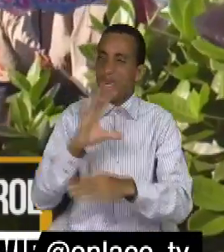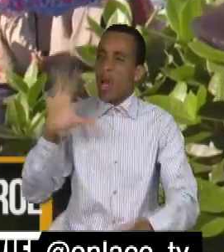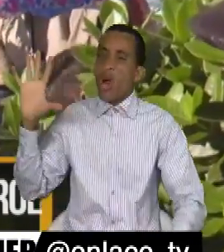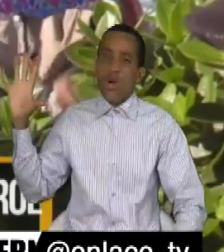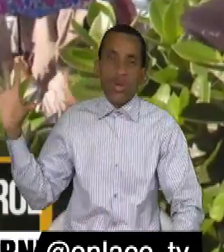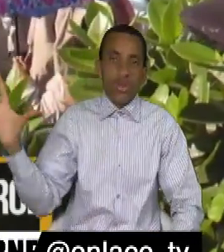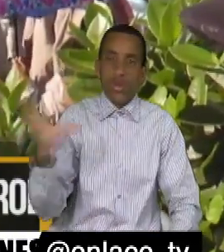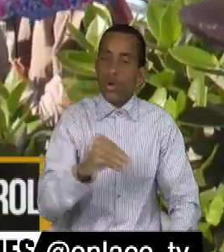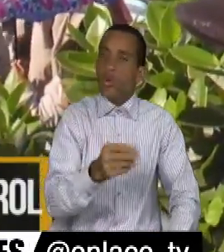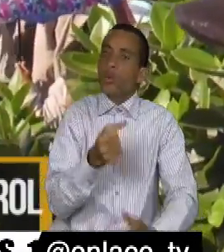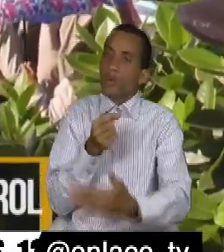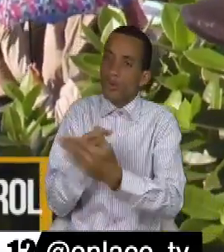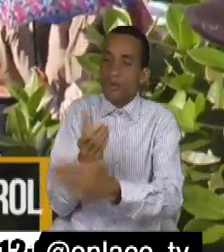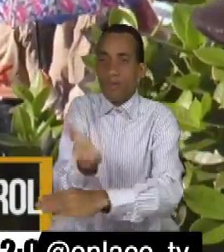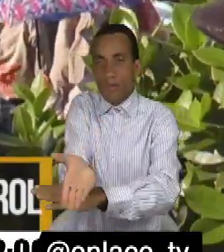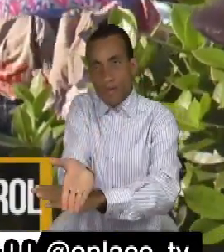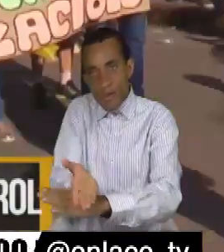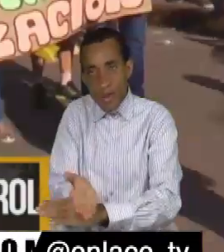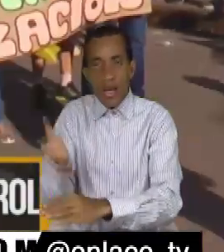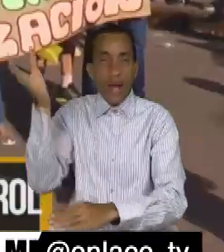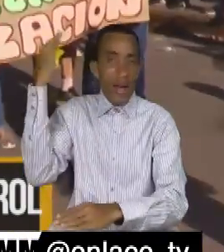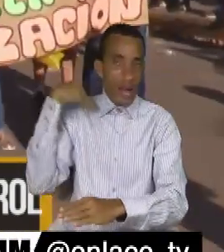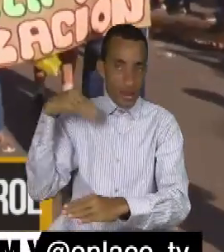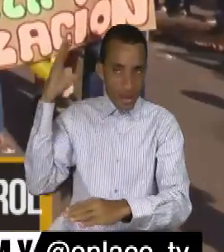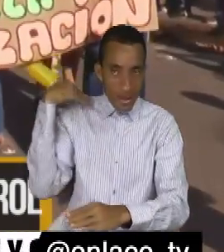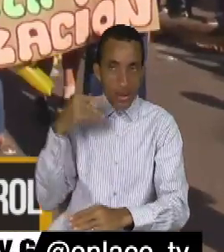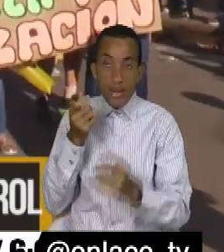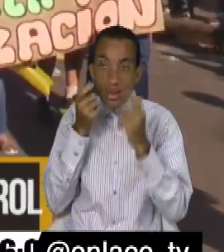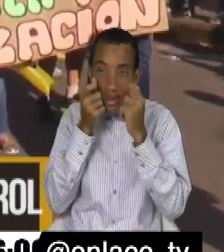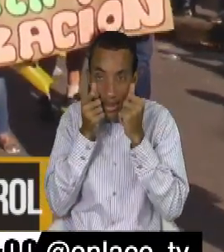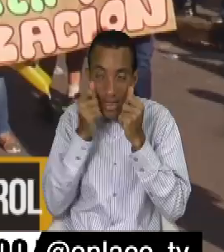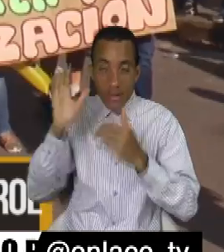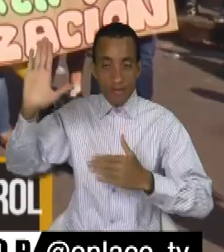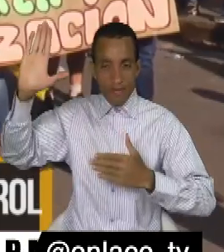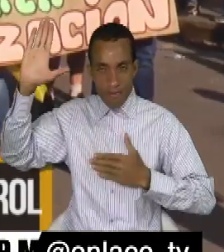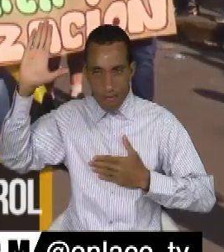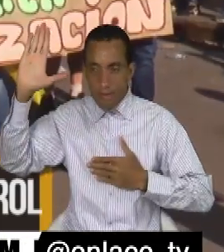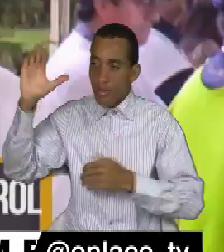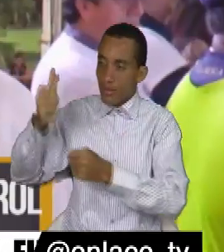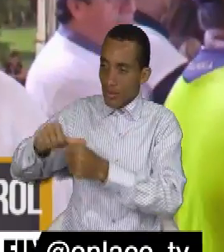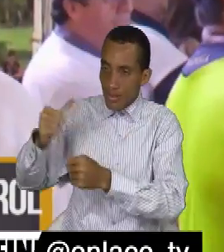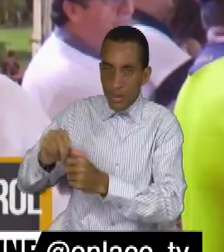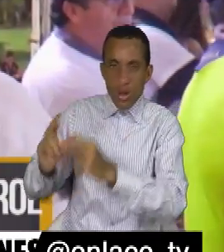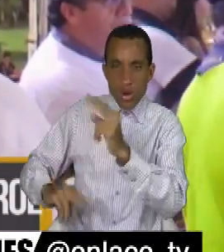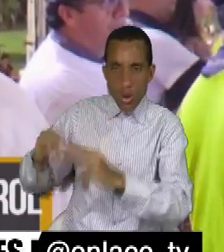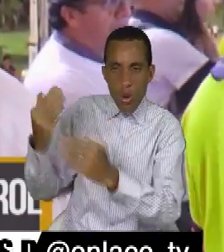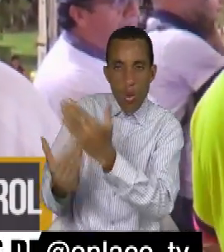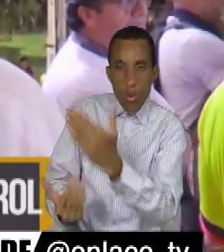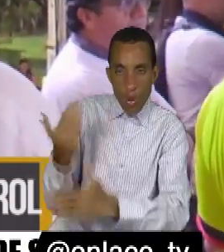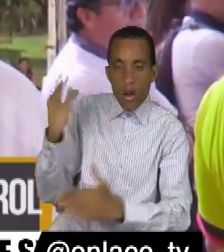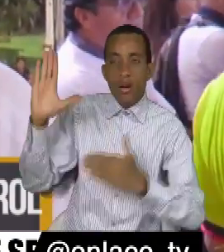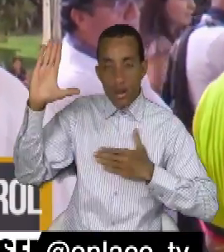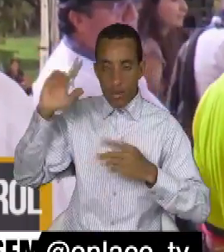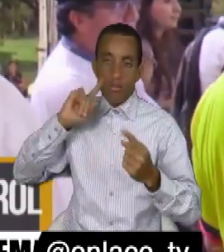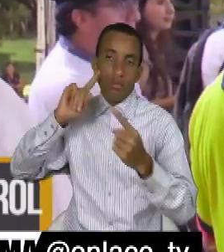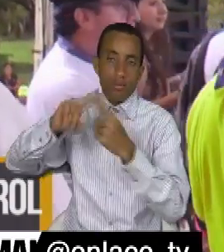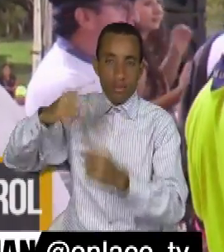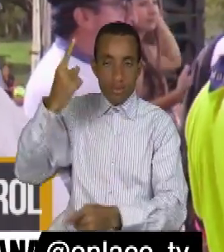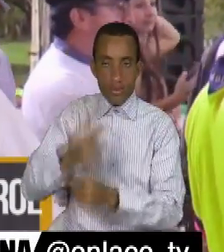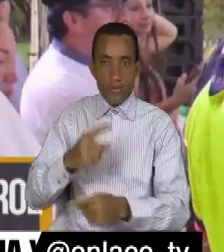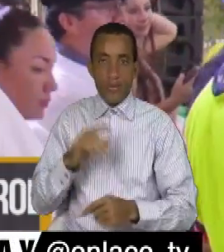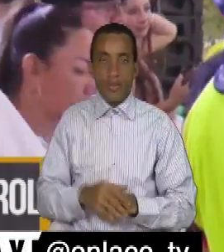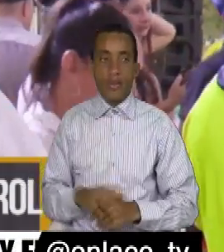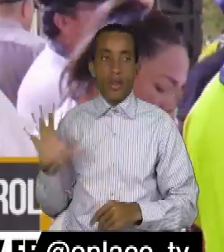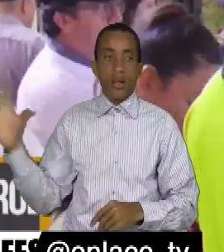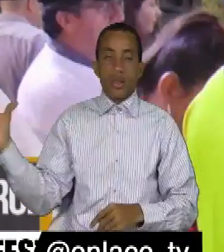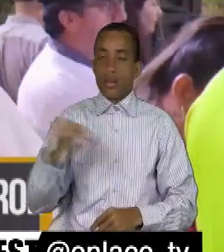que cumpla la promesa que le hizo a los barranqueños para modernizar la refinería. Espectacular. La indignación se